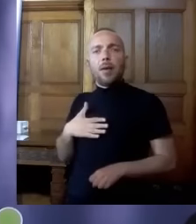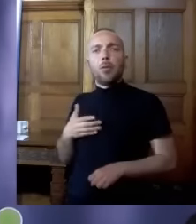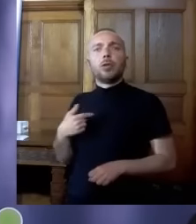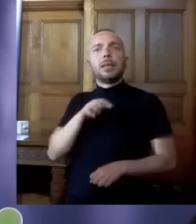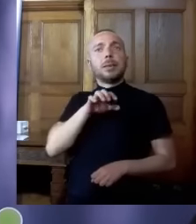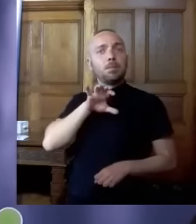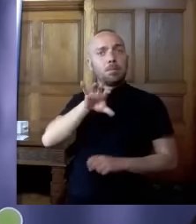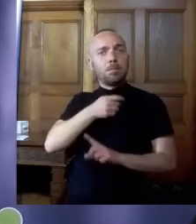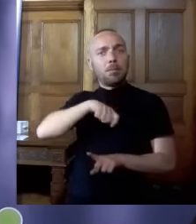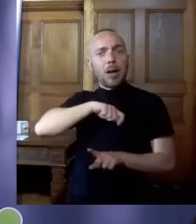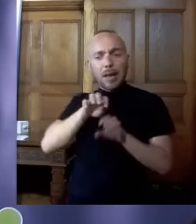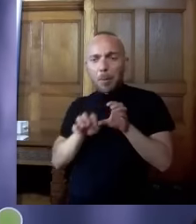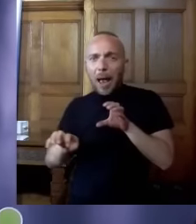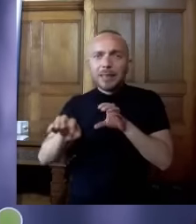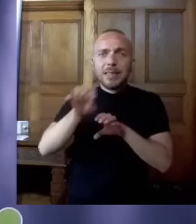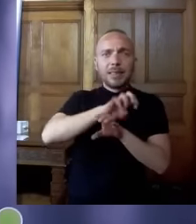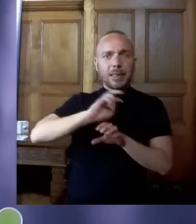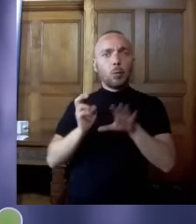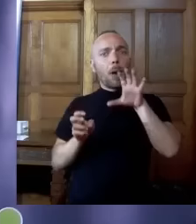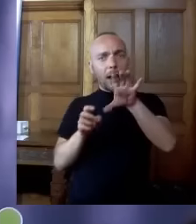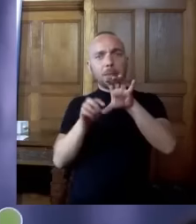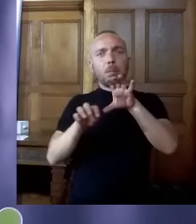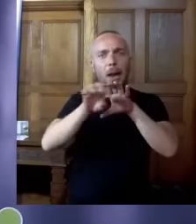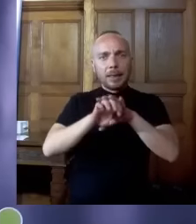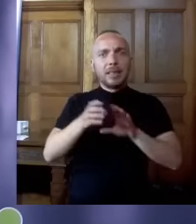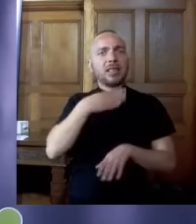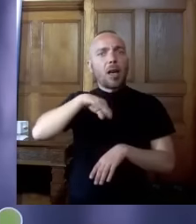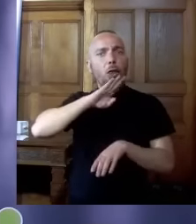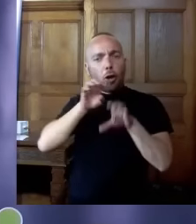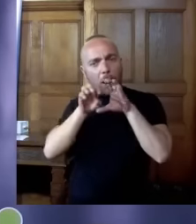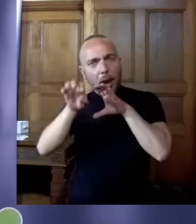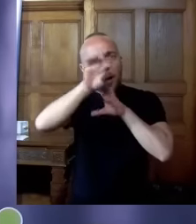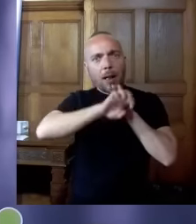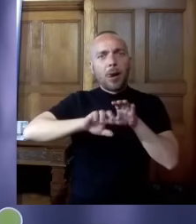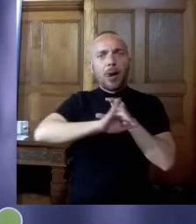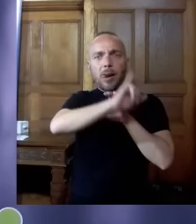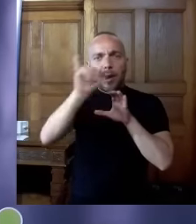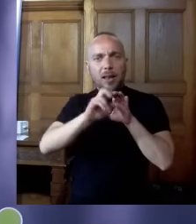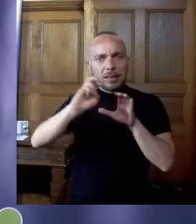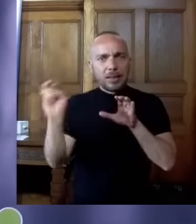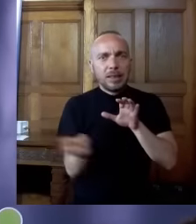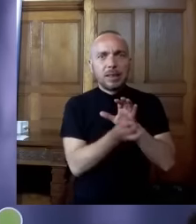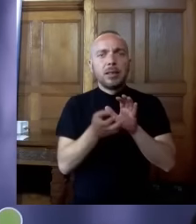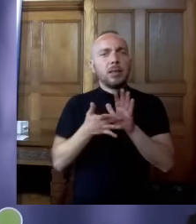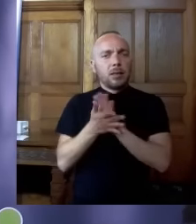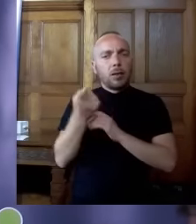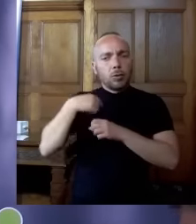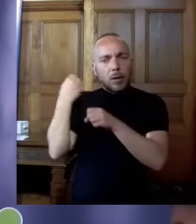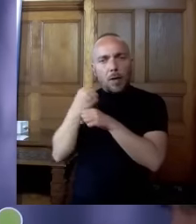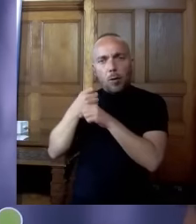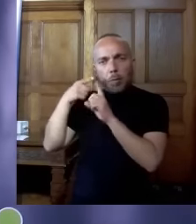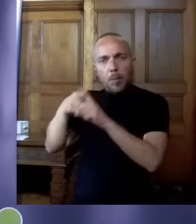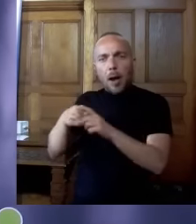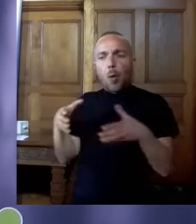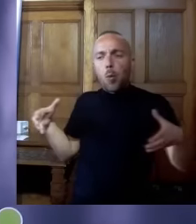que el estado español era un estado plurinacional y atentas trabajamos para crear un bloque plurinacional y